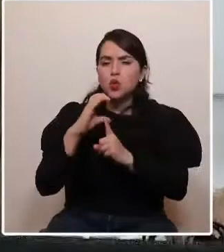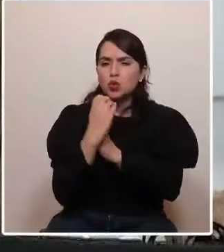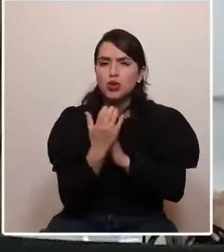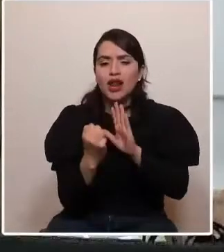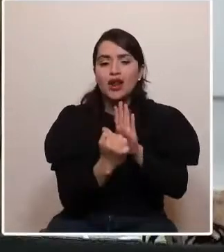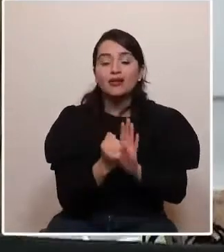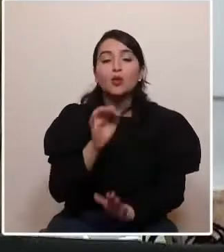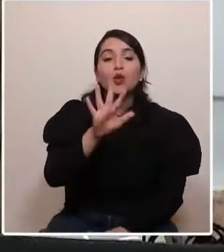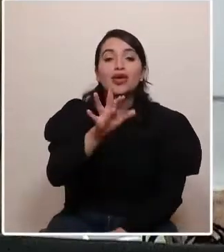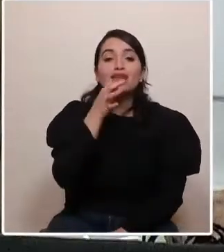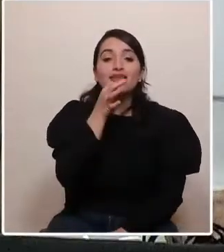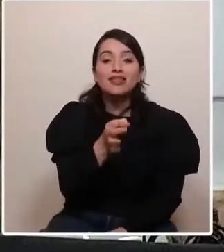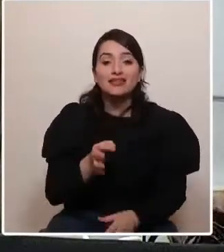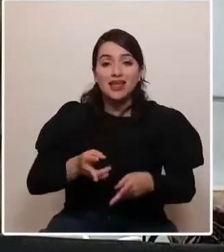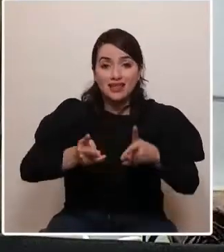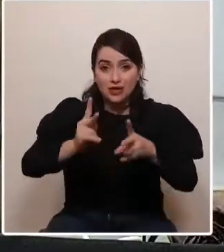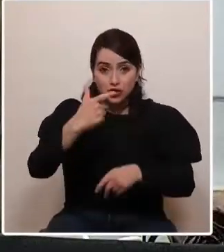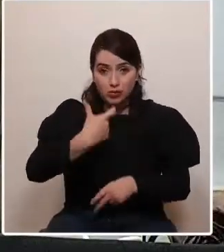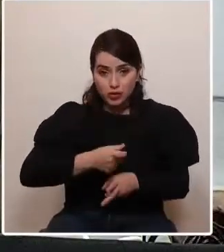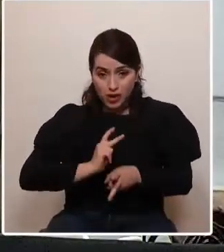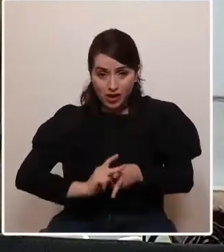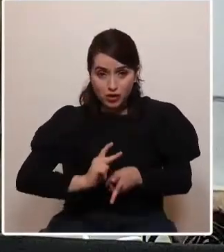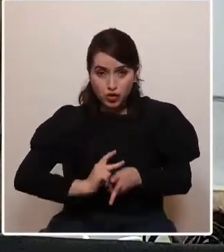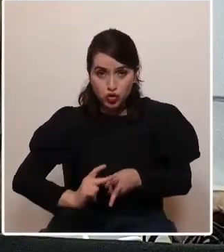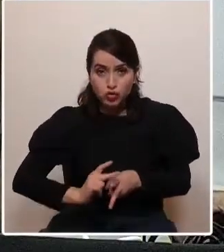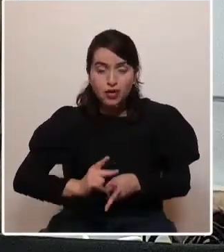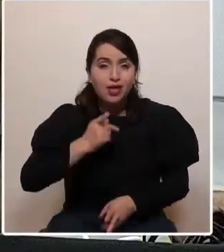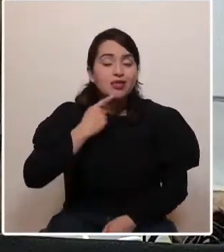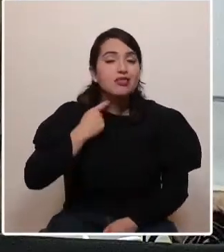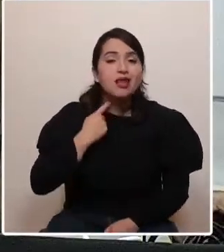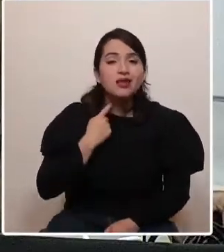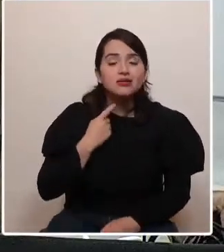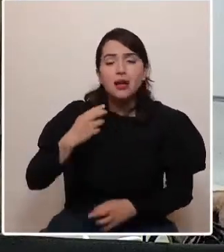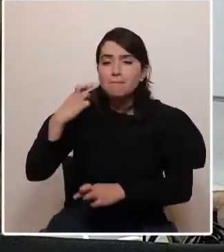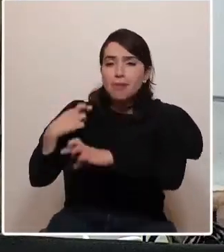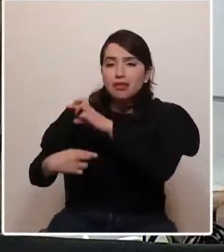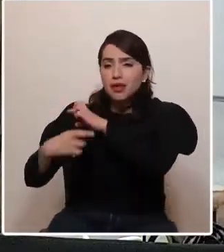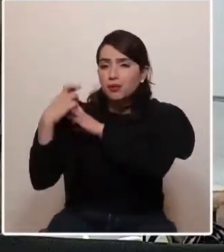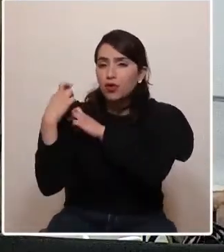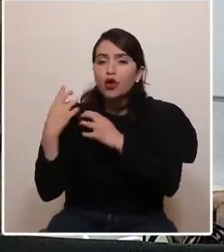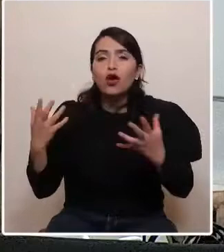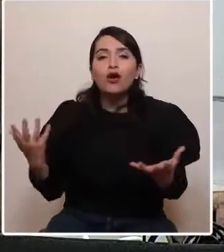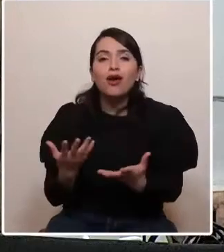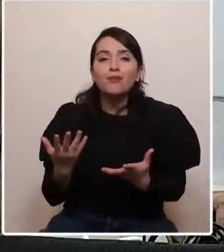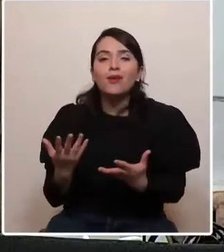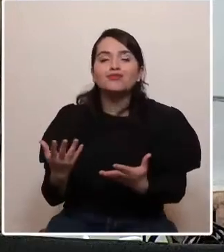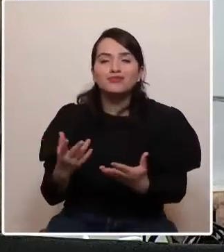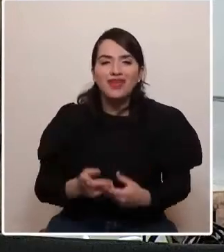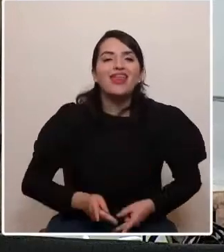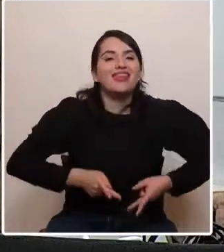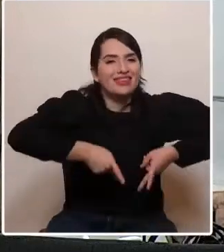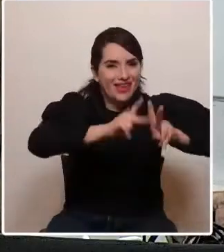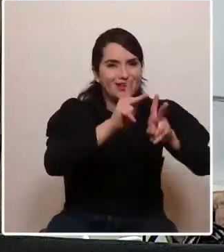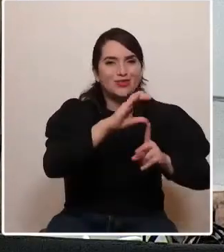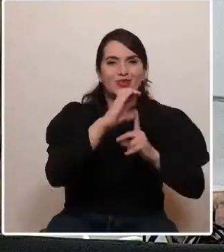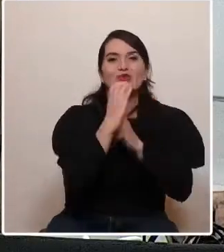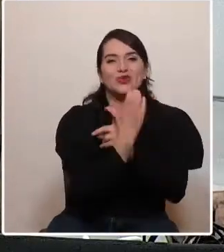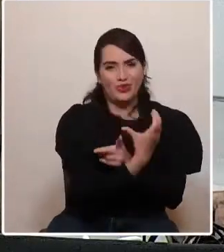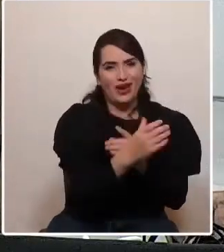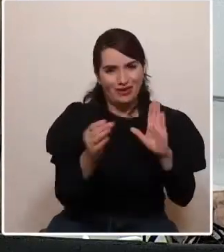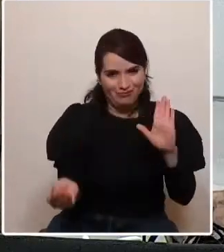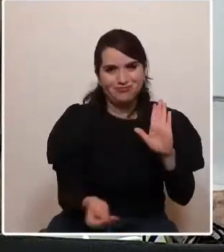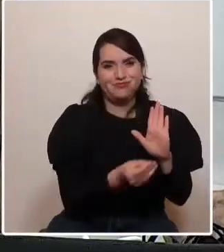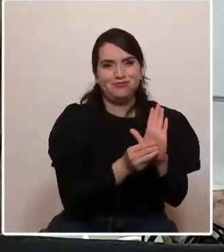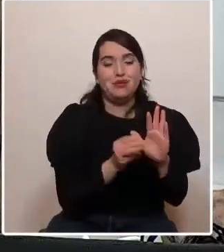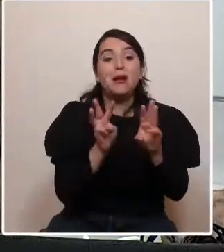los derechos de autor en sus dimensiones de intereses morales y patrimoniales como parte de los derechos culturales y los enmarca